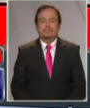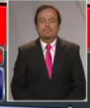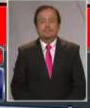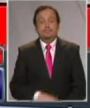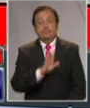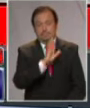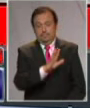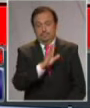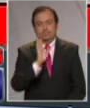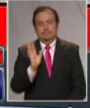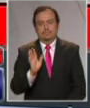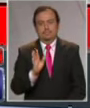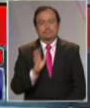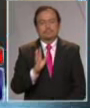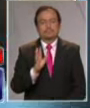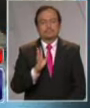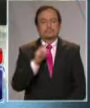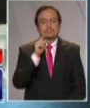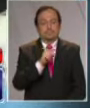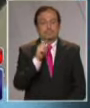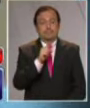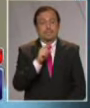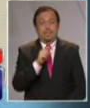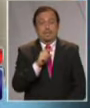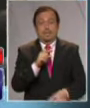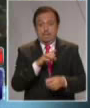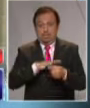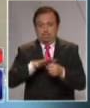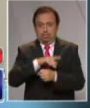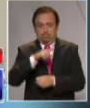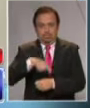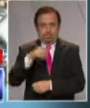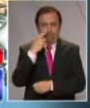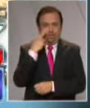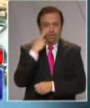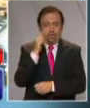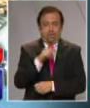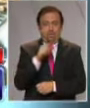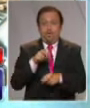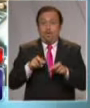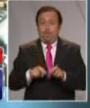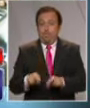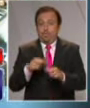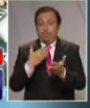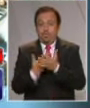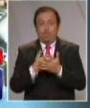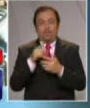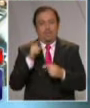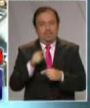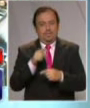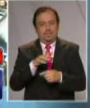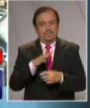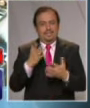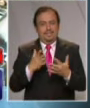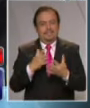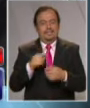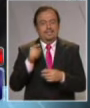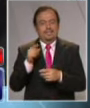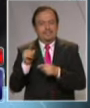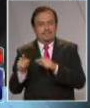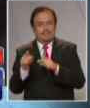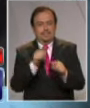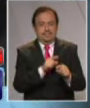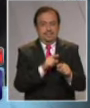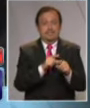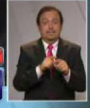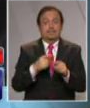Mire, pasa lo siguiente, es un hecho para todos conocidos de que en la oportunidad en que surge este caso se